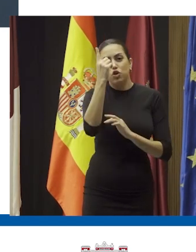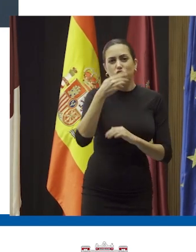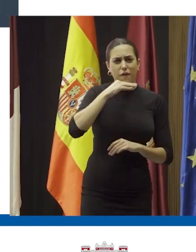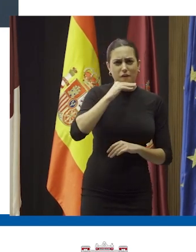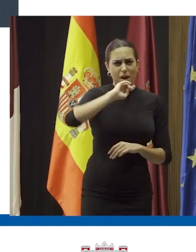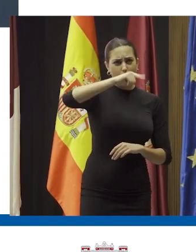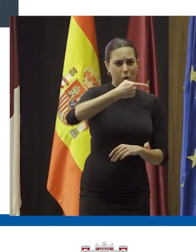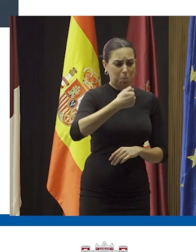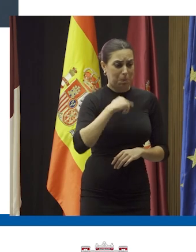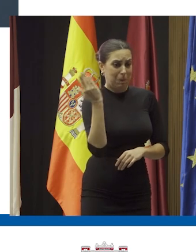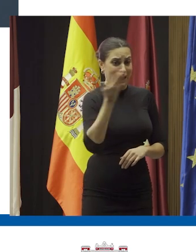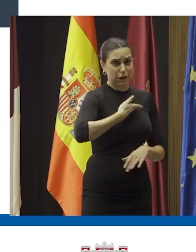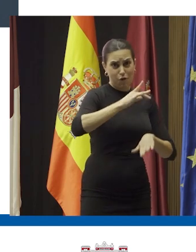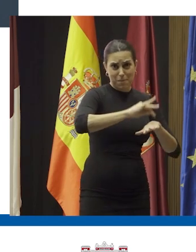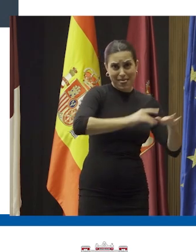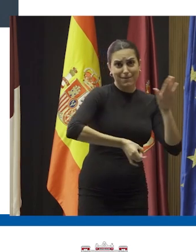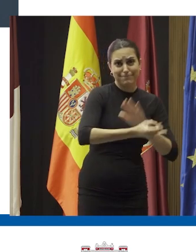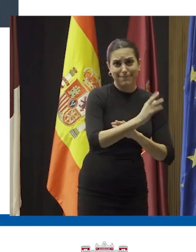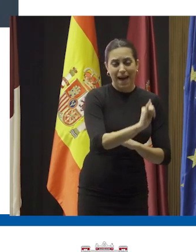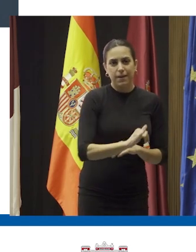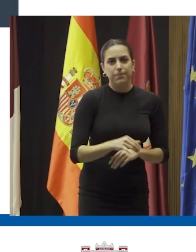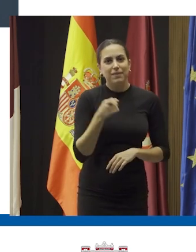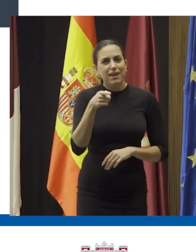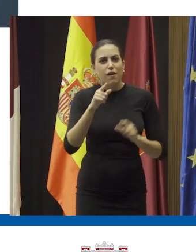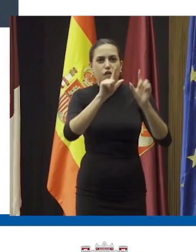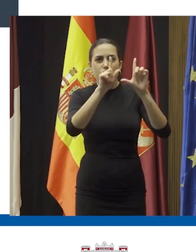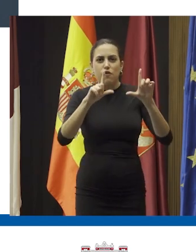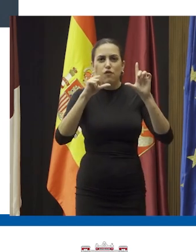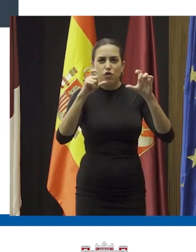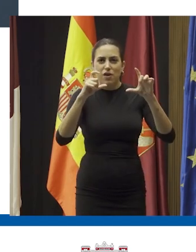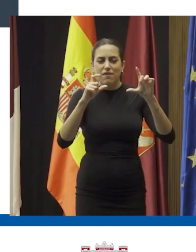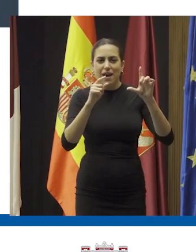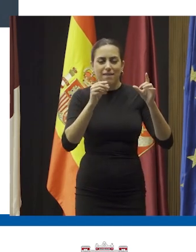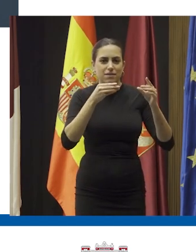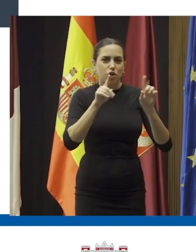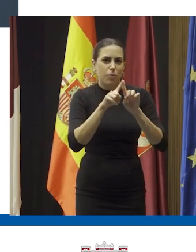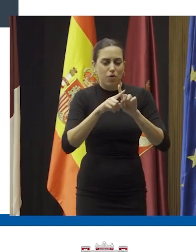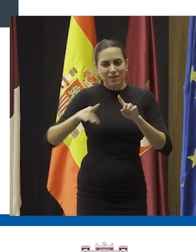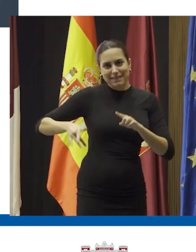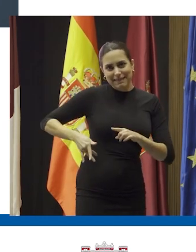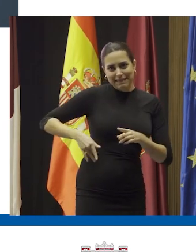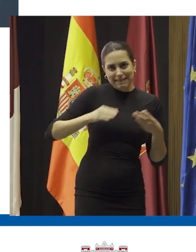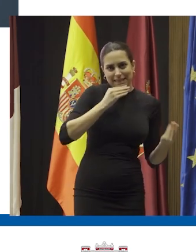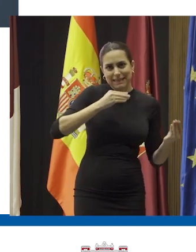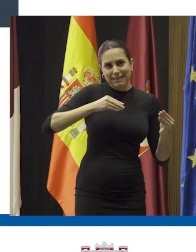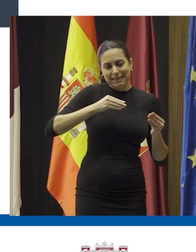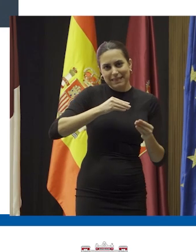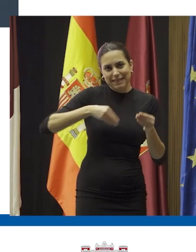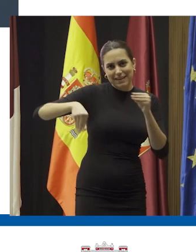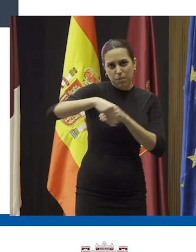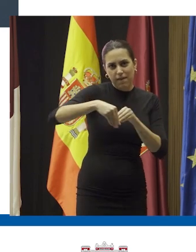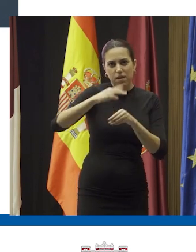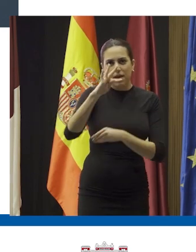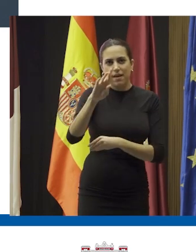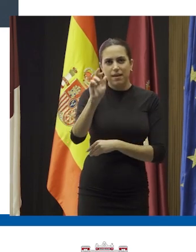ve bien. Ven cómo se está haciendo nada menos que un trasplante. O sea, el primer trasplante de una extremidad